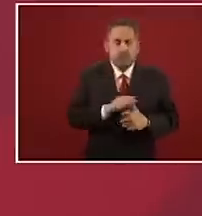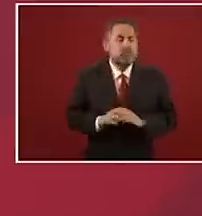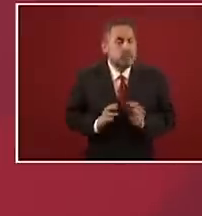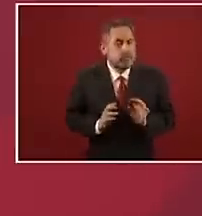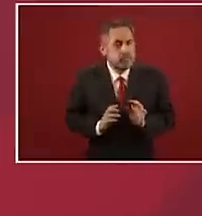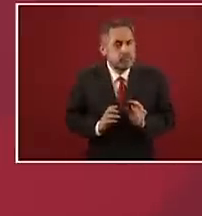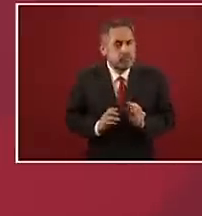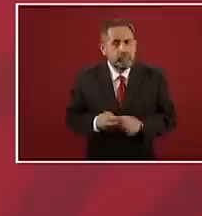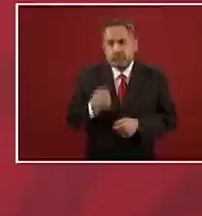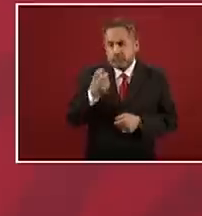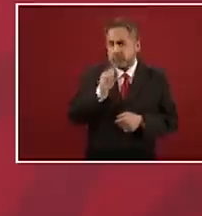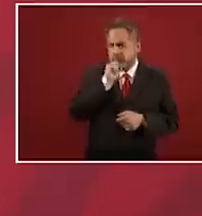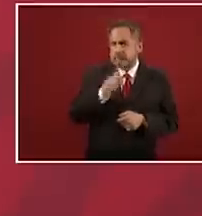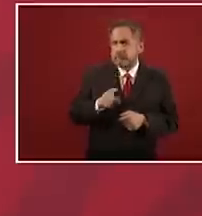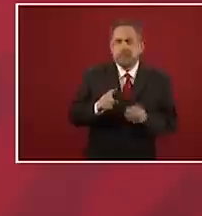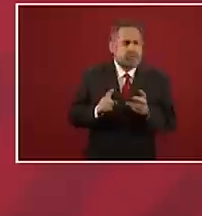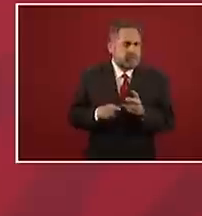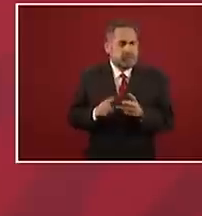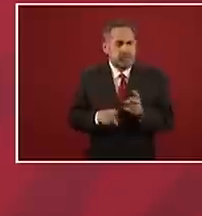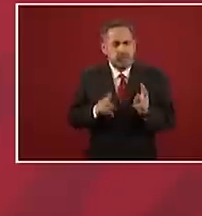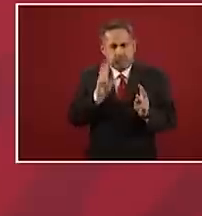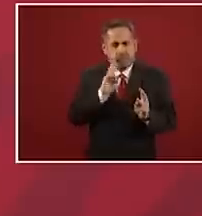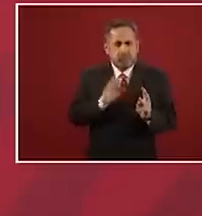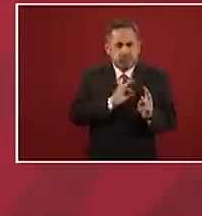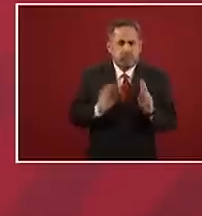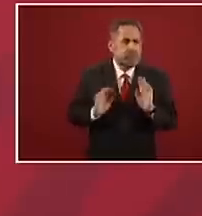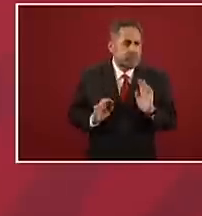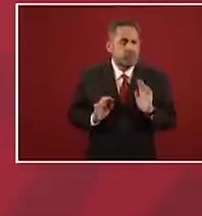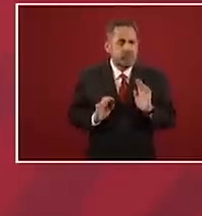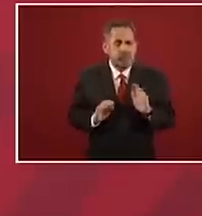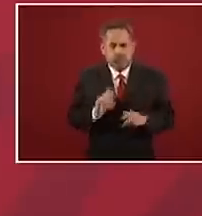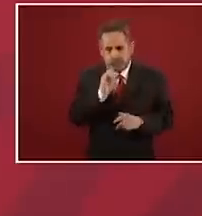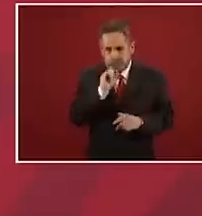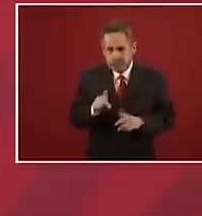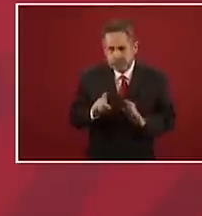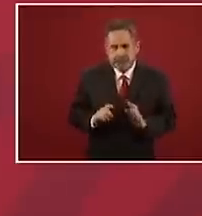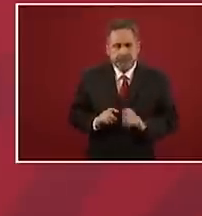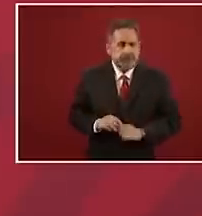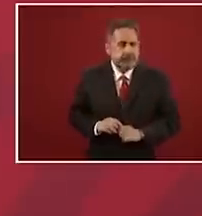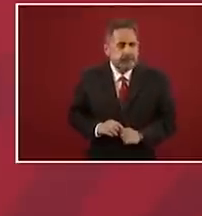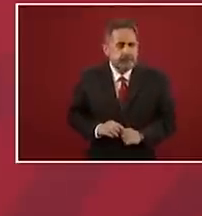Eso también estaría